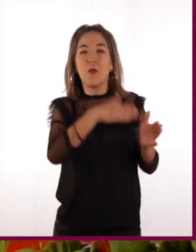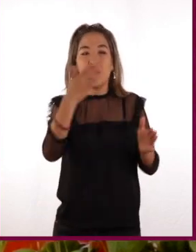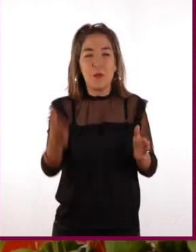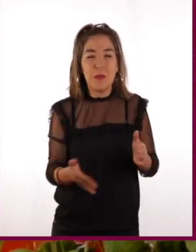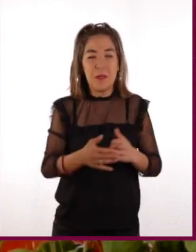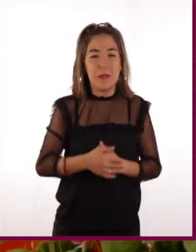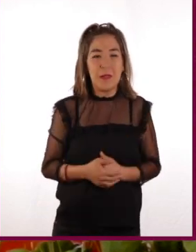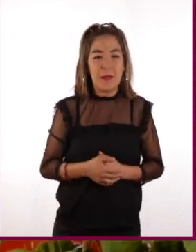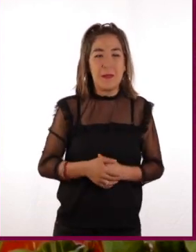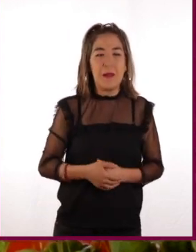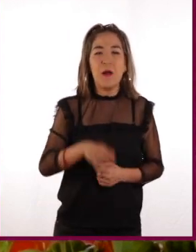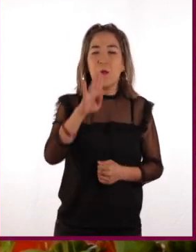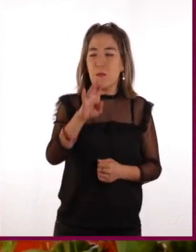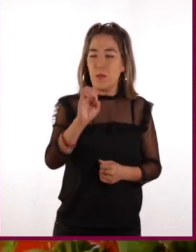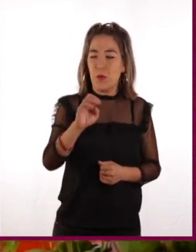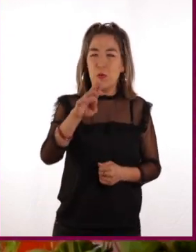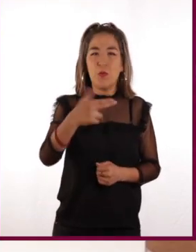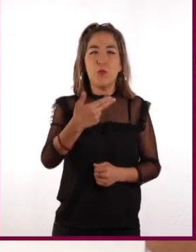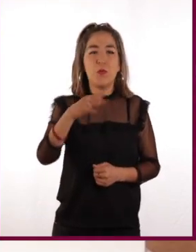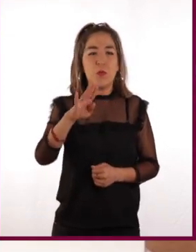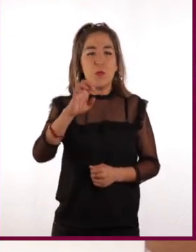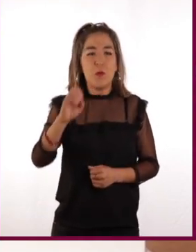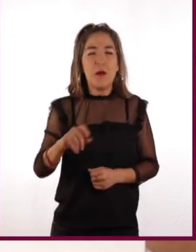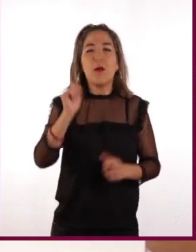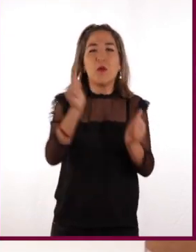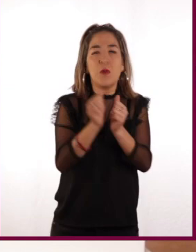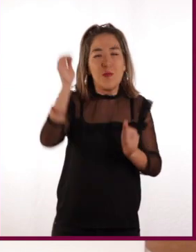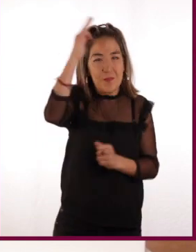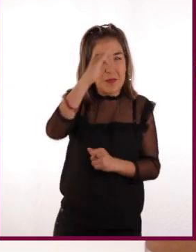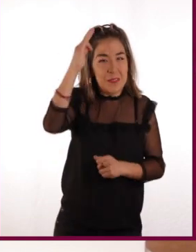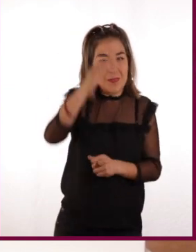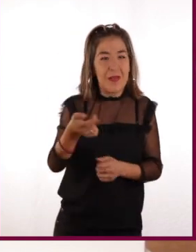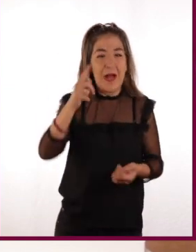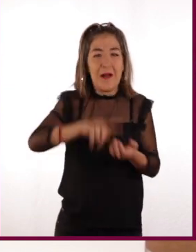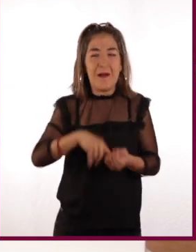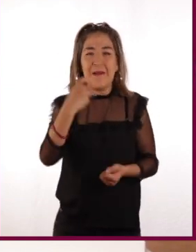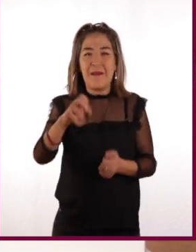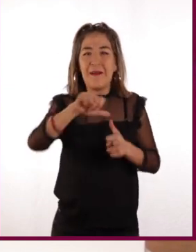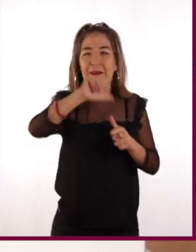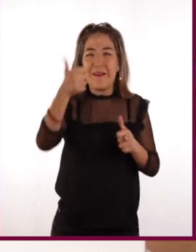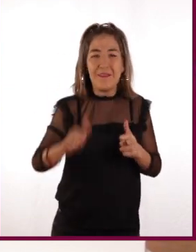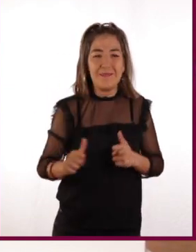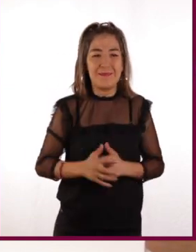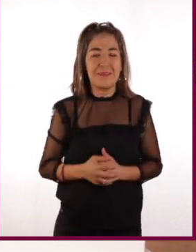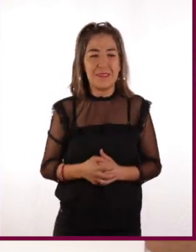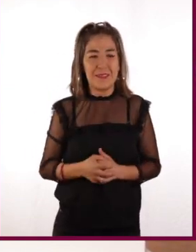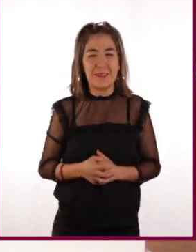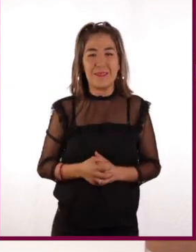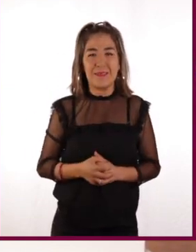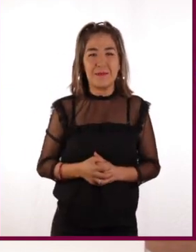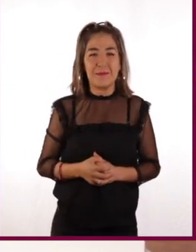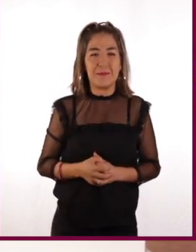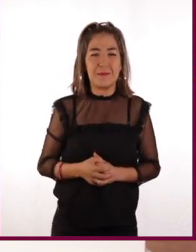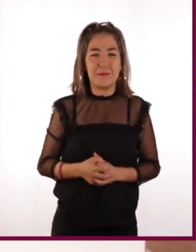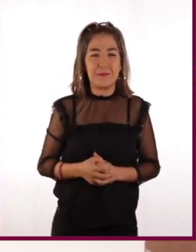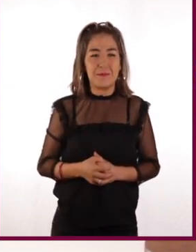del Art Nouveau y además dijiste que más que una corriente artística fue una corriente filosófica que impactó en el arte.